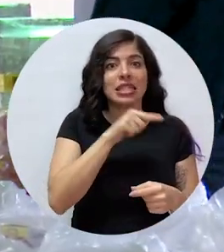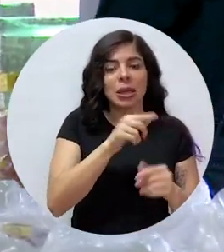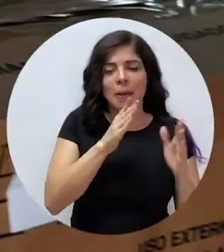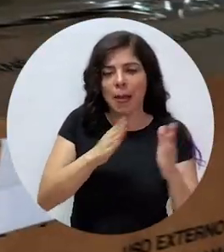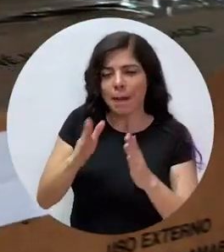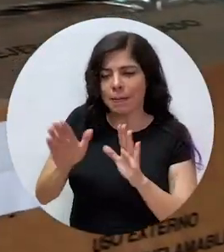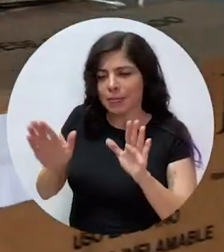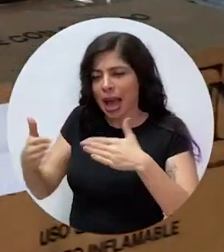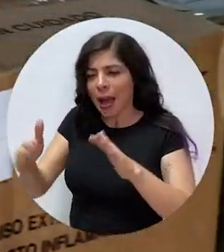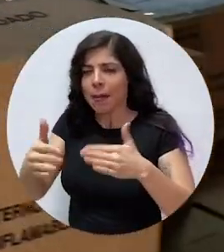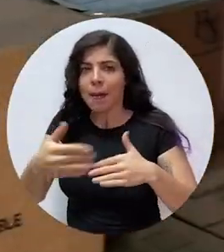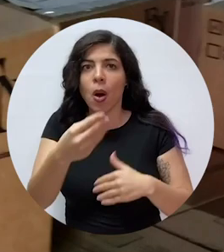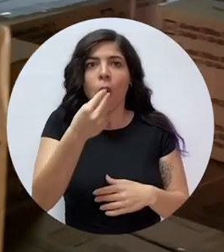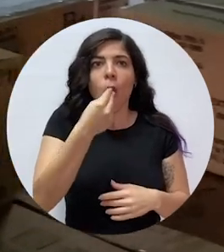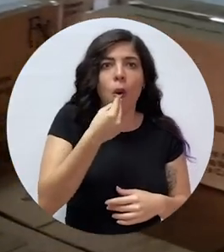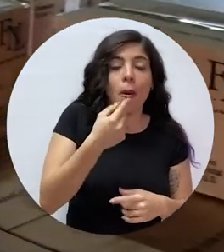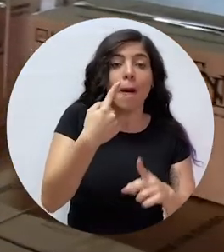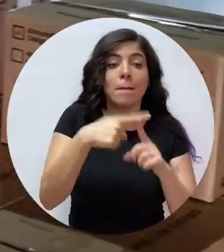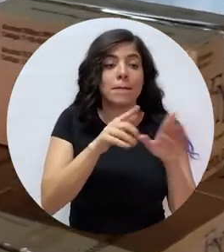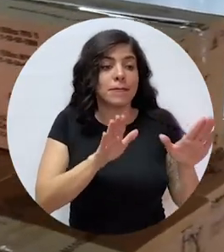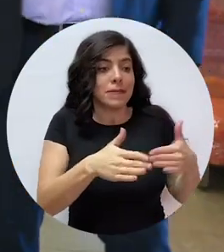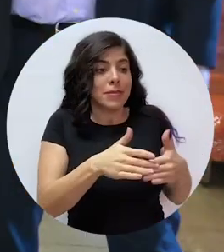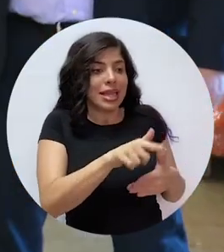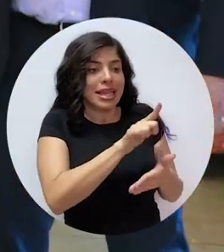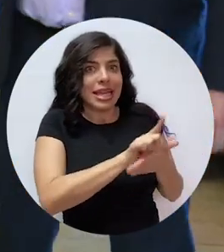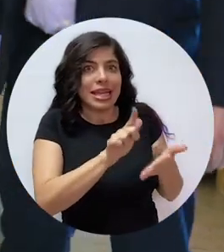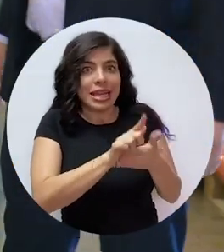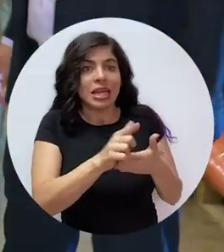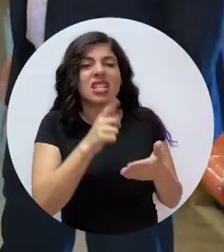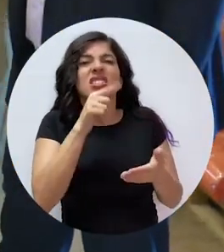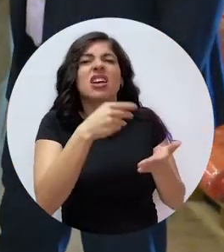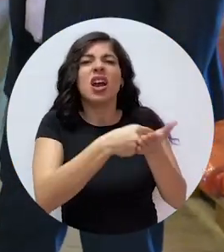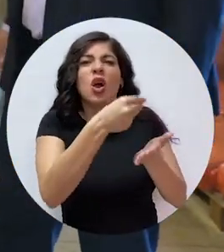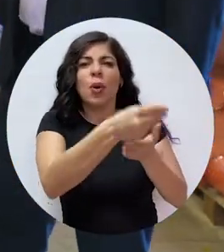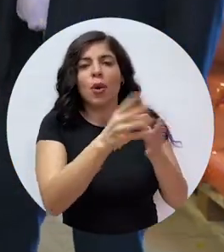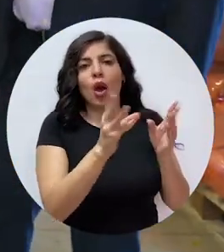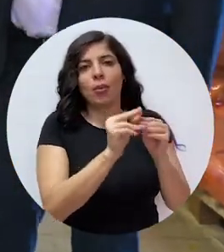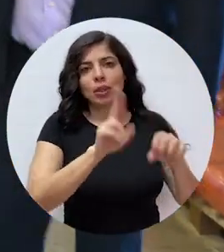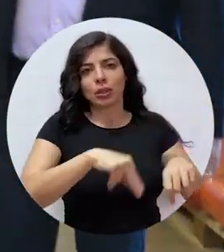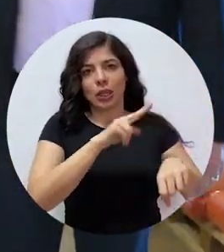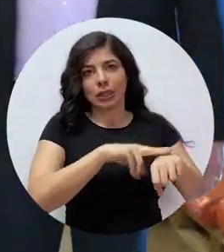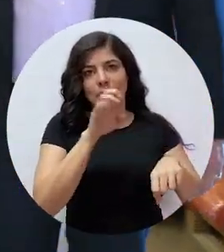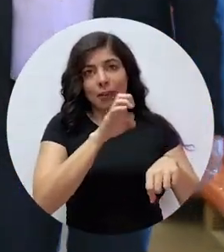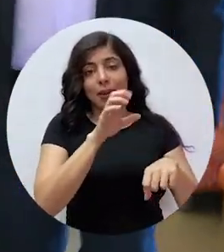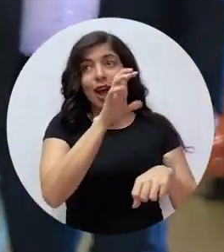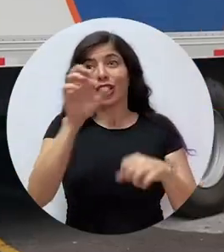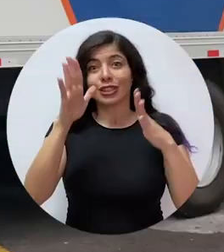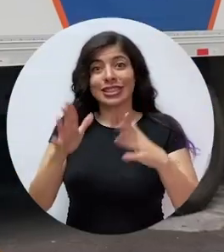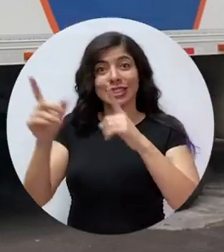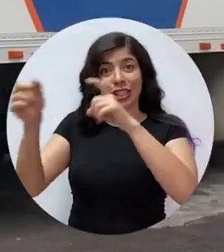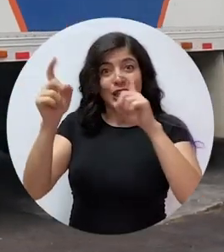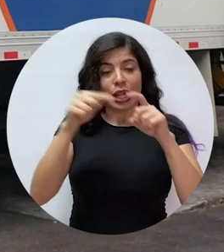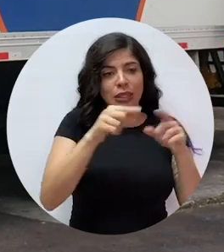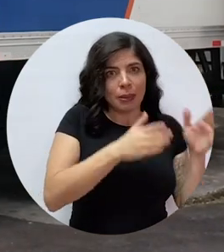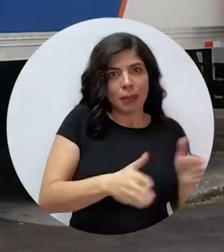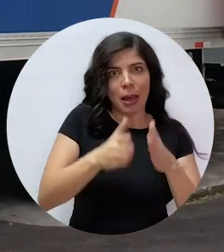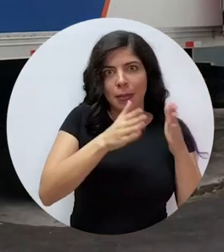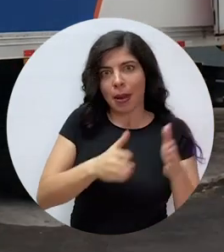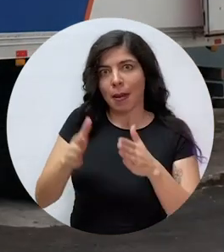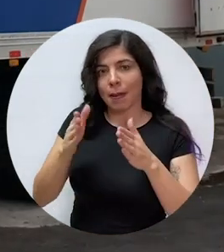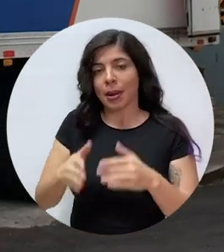y distribuyen a todo el país paquetes de comida y artículos de higiene adquiridos por la CNE y donados por las y los